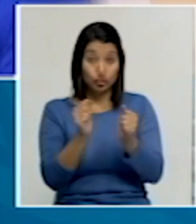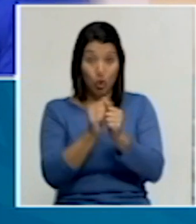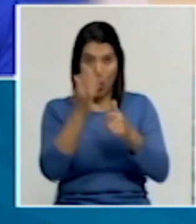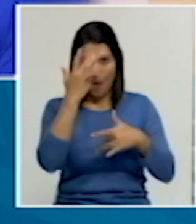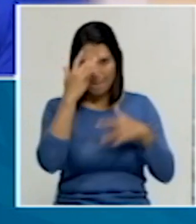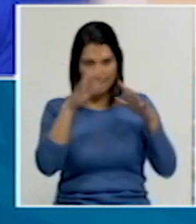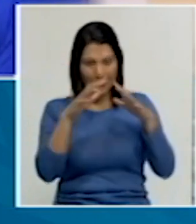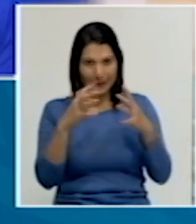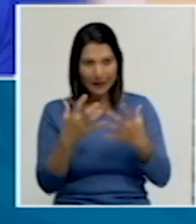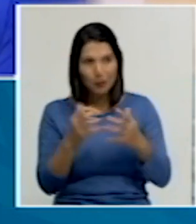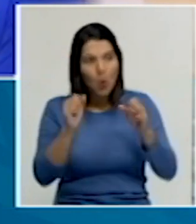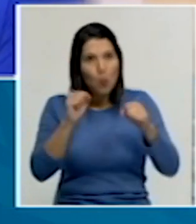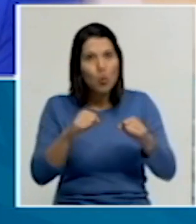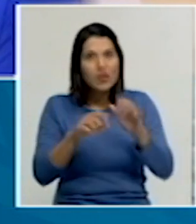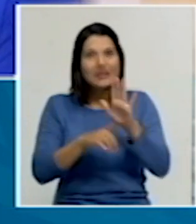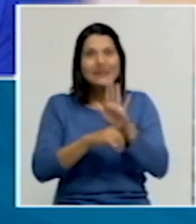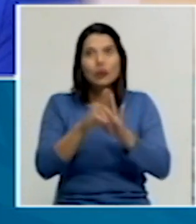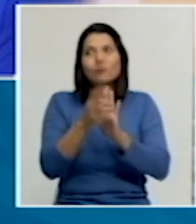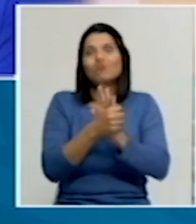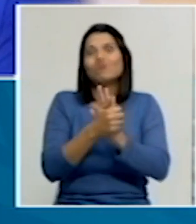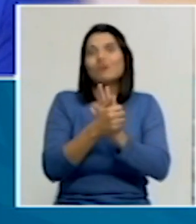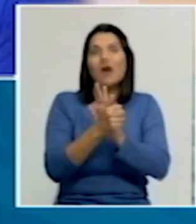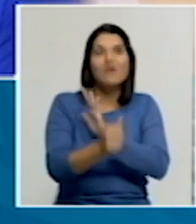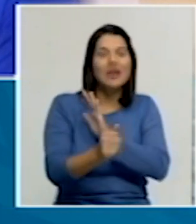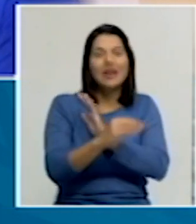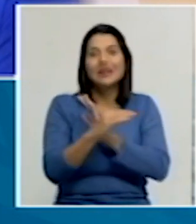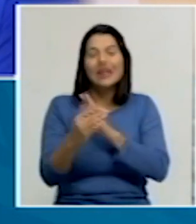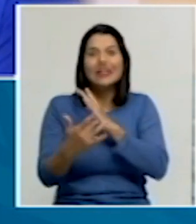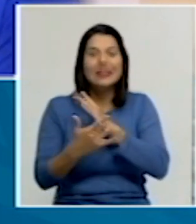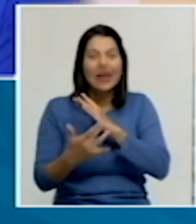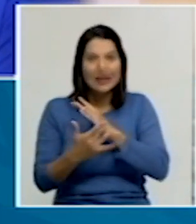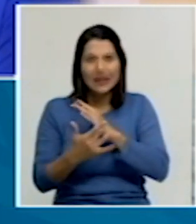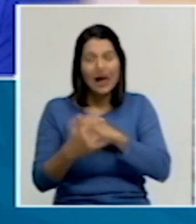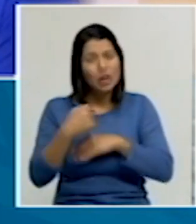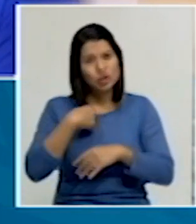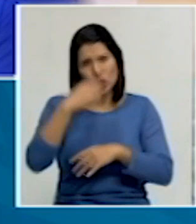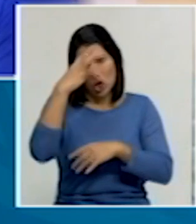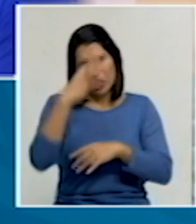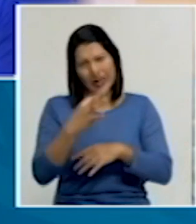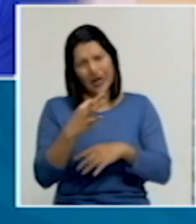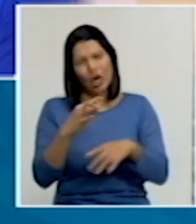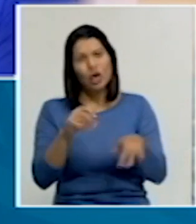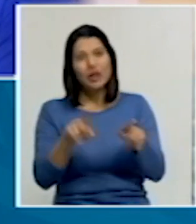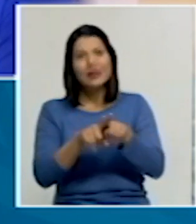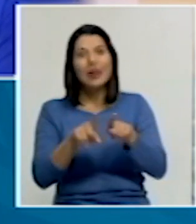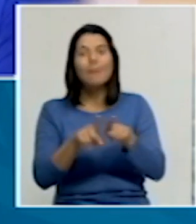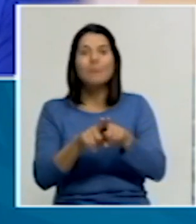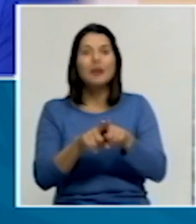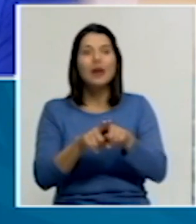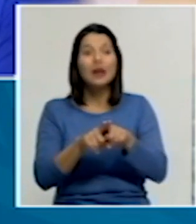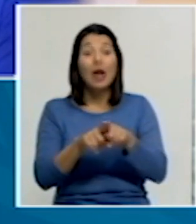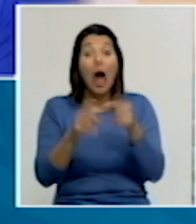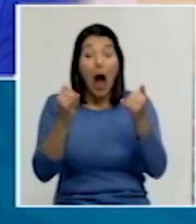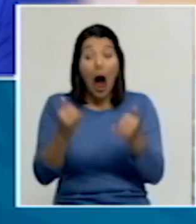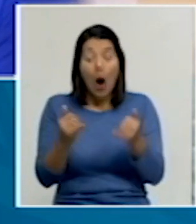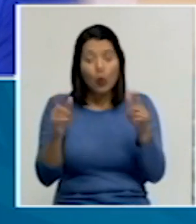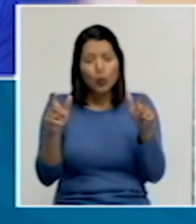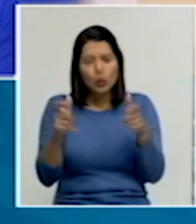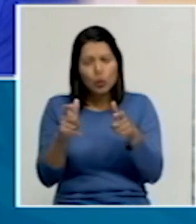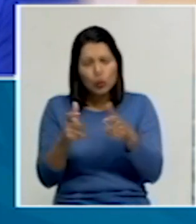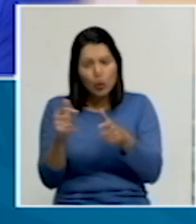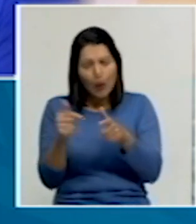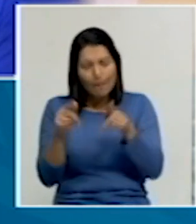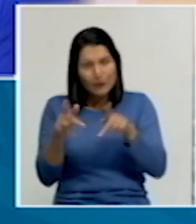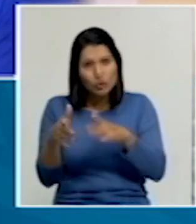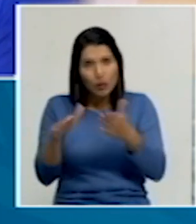ha desarrollado unas habilidades, unas técnicas. Yo creo que también el tema de la baja mortalidad tiene que ver con